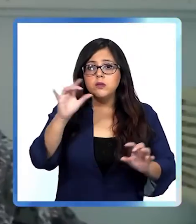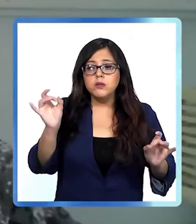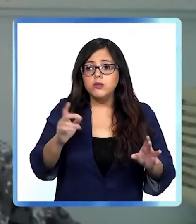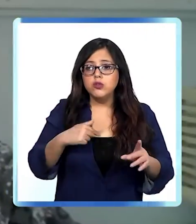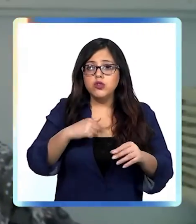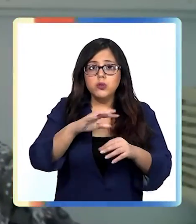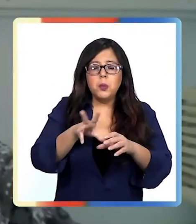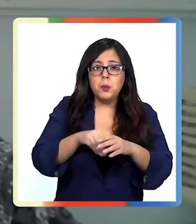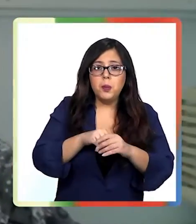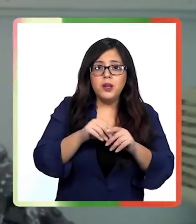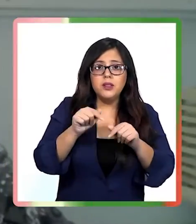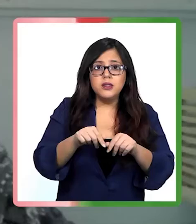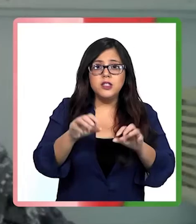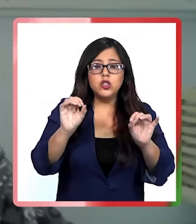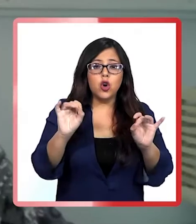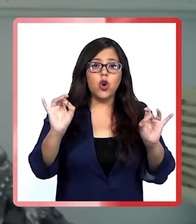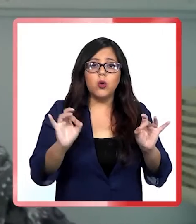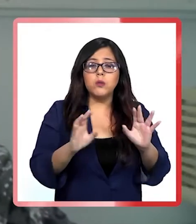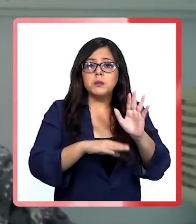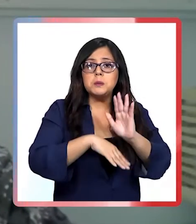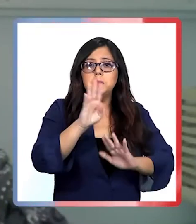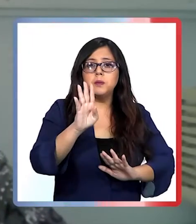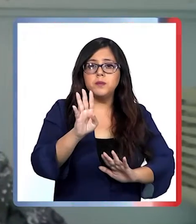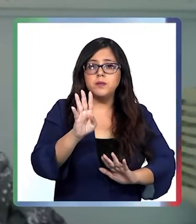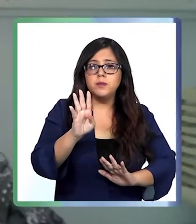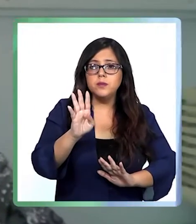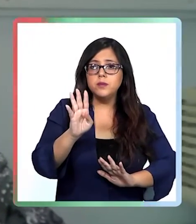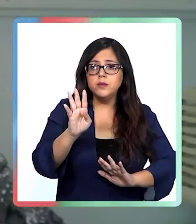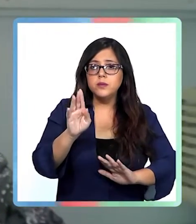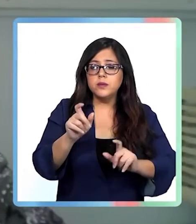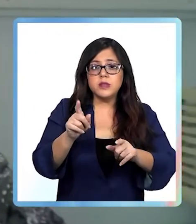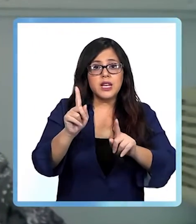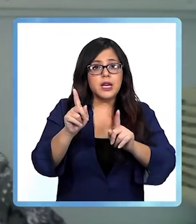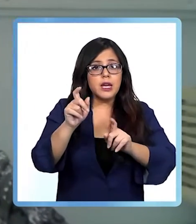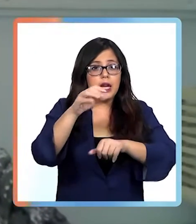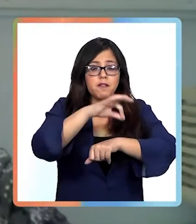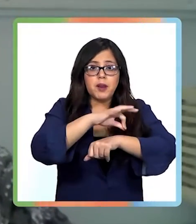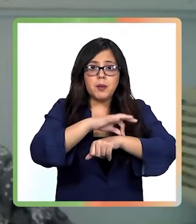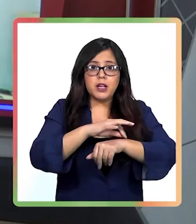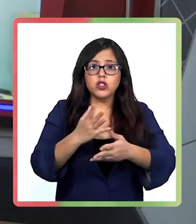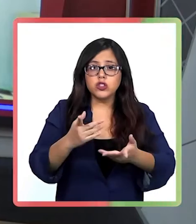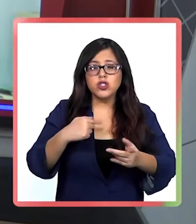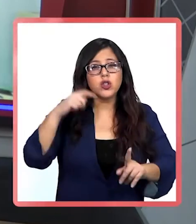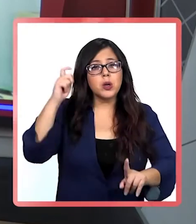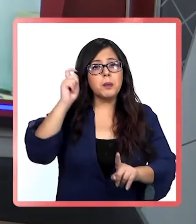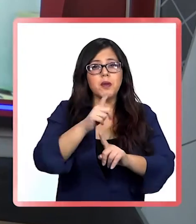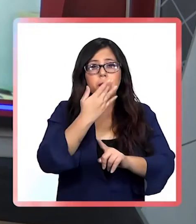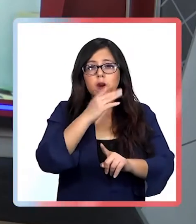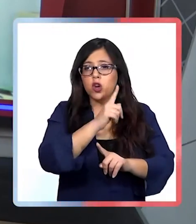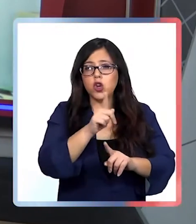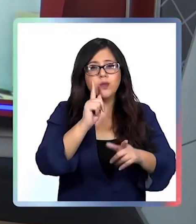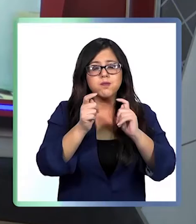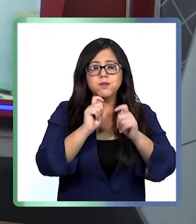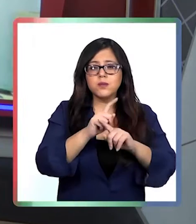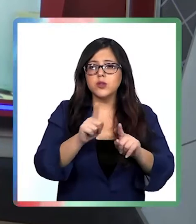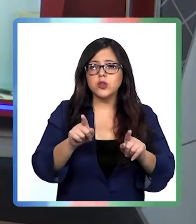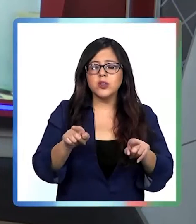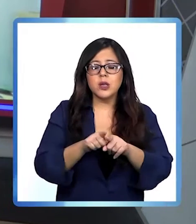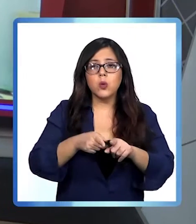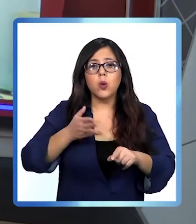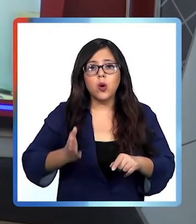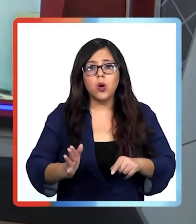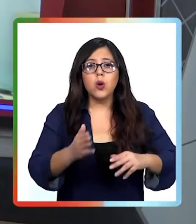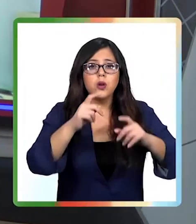ese porcentaje bajísimo o voy a estar en el porcentaje alto de no enfermarme. Y yo prefiero no arriesgarme, así que hay que